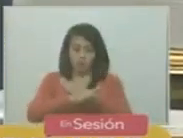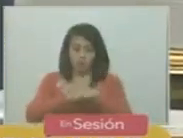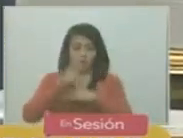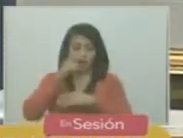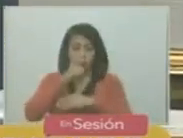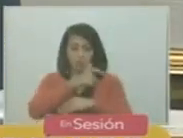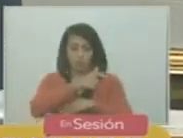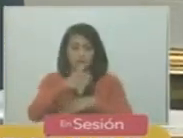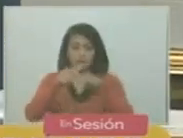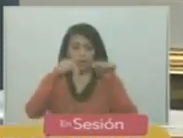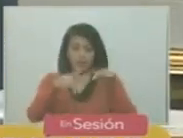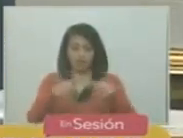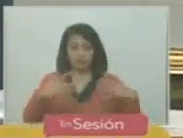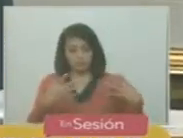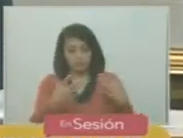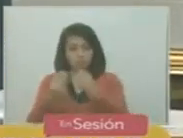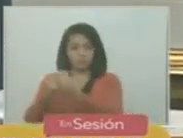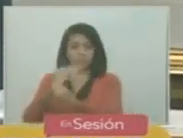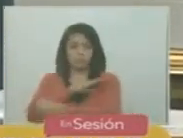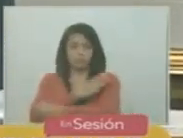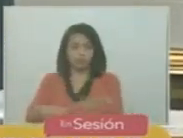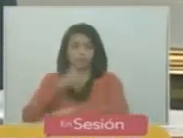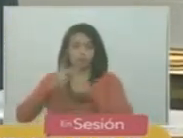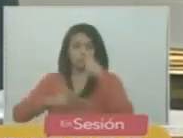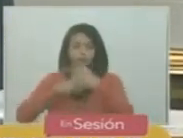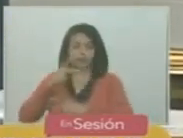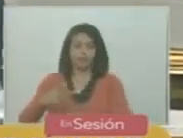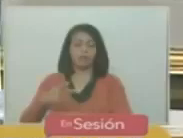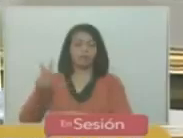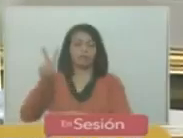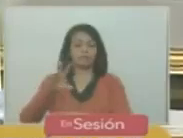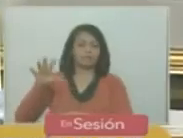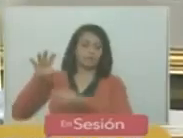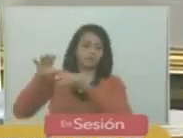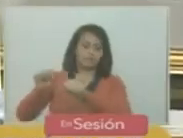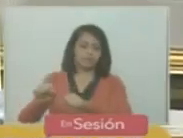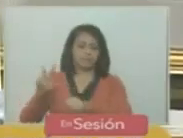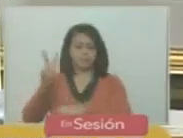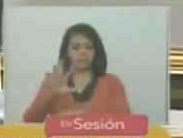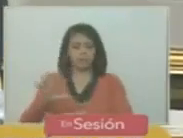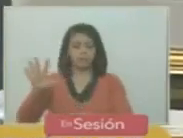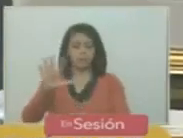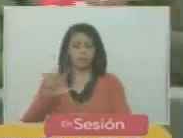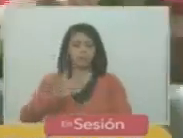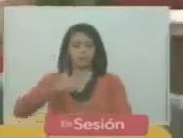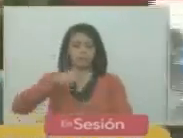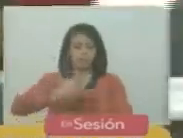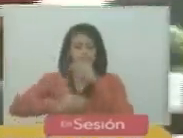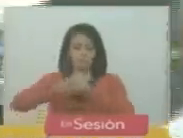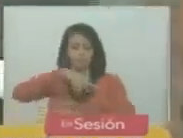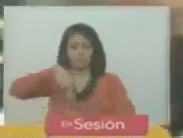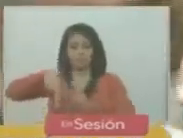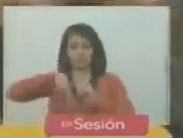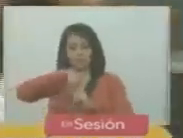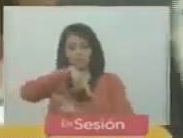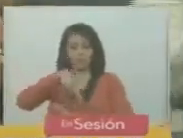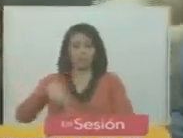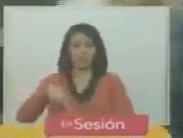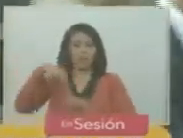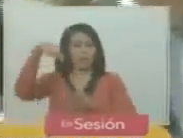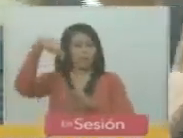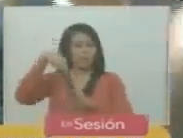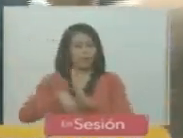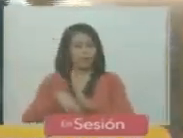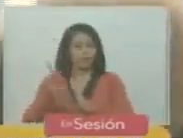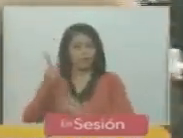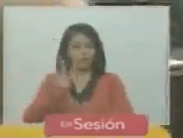pueblo y de allí vamos al poder político en Venezuela, vamos a conquistar el poder político en Venezuela, vamos a hacer una revolución profunda